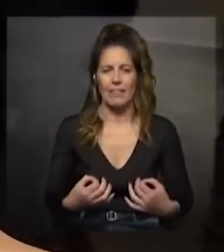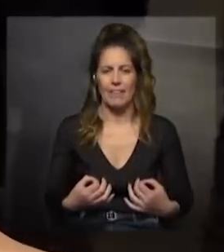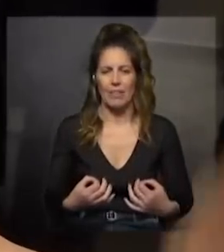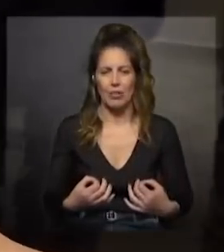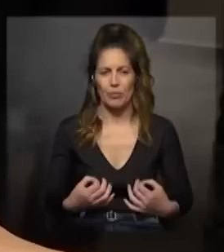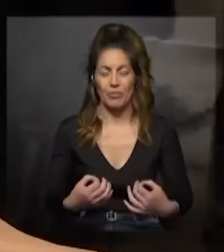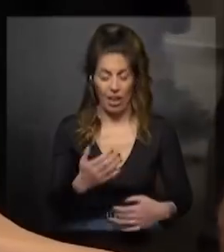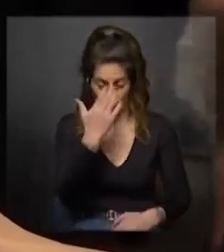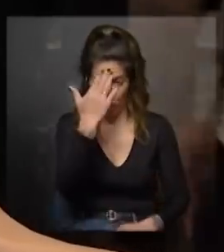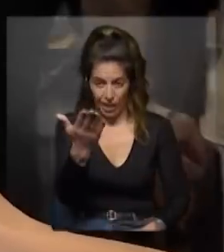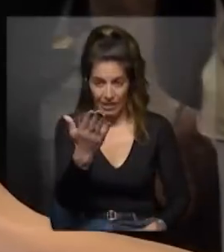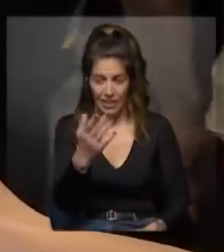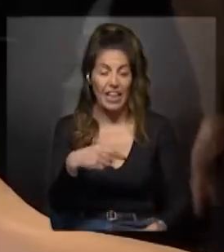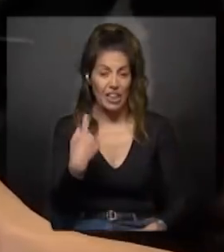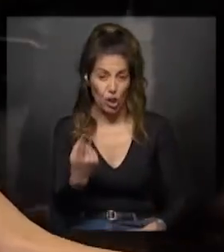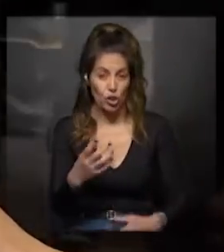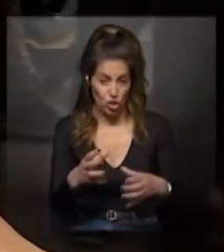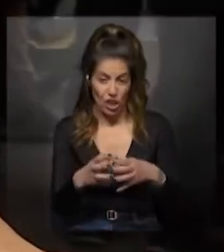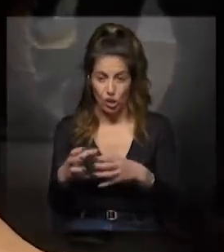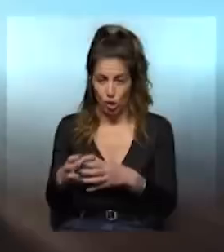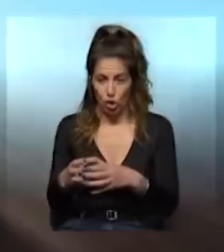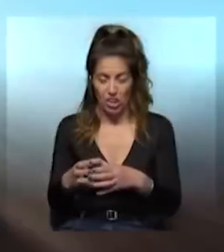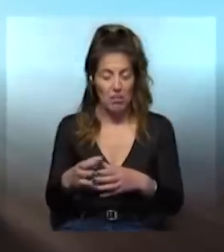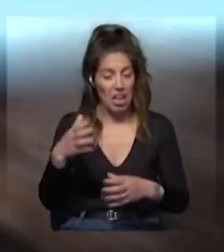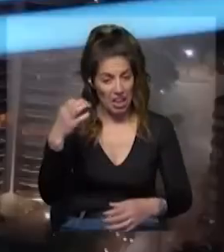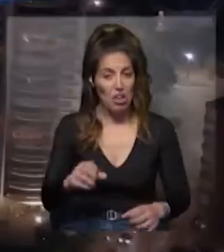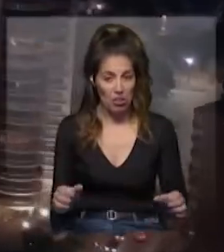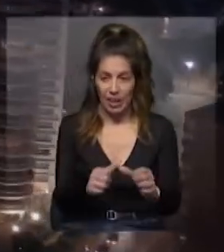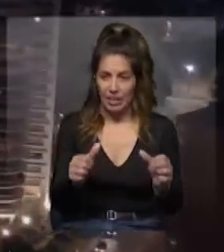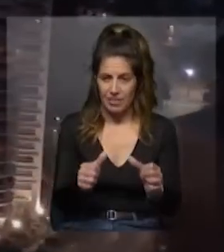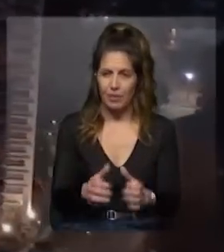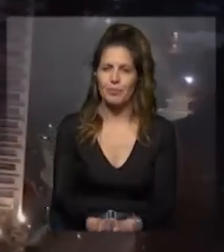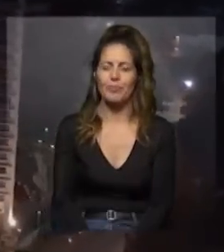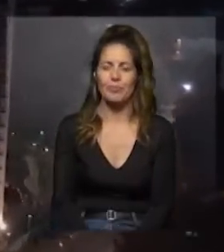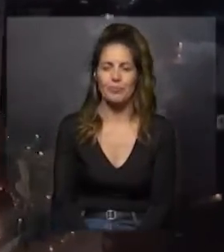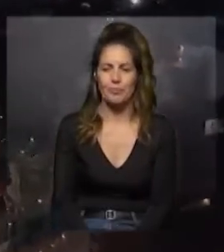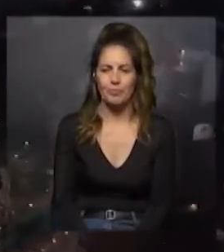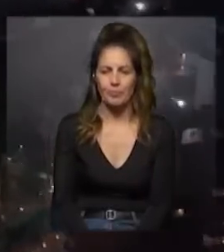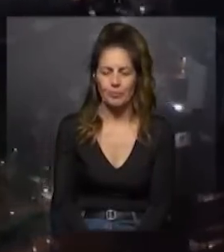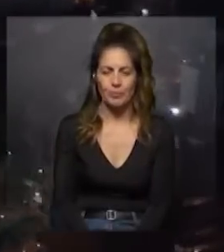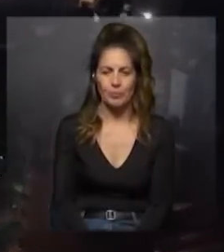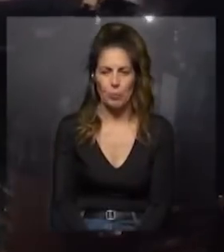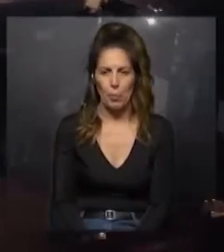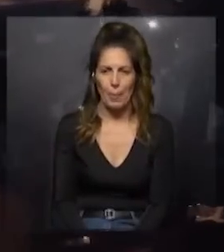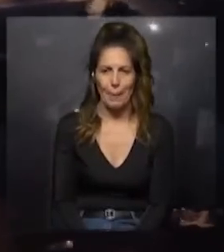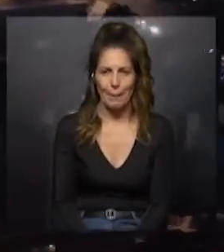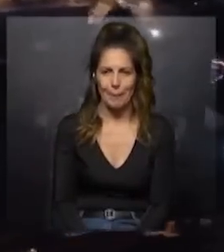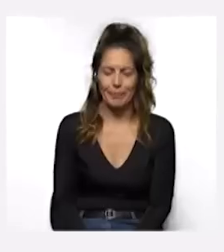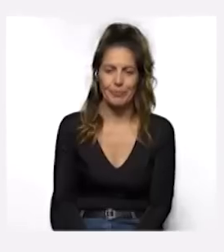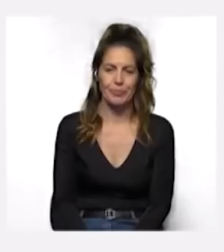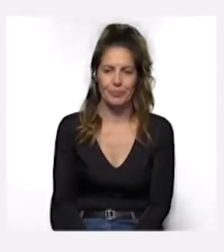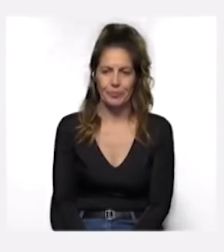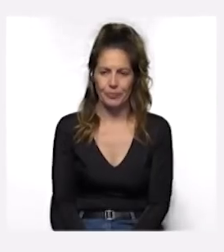Bueno del frente amplio y de otros sectores me parece que es lo que hay que hacer presentó antel conecta 5g con